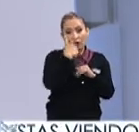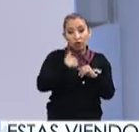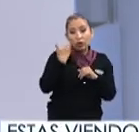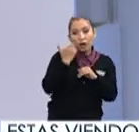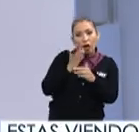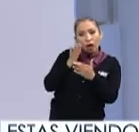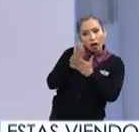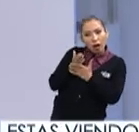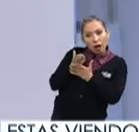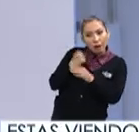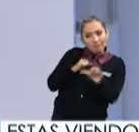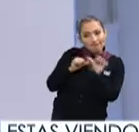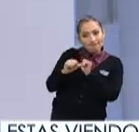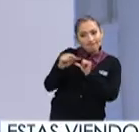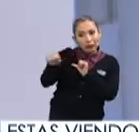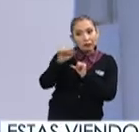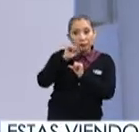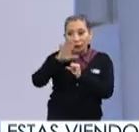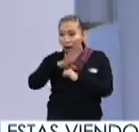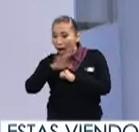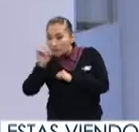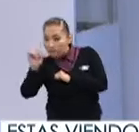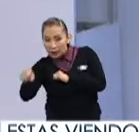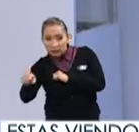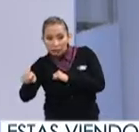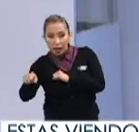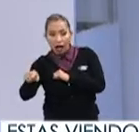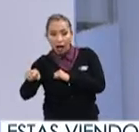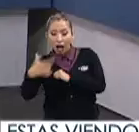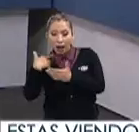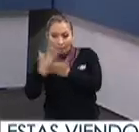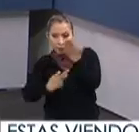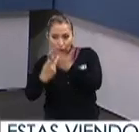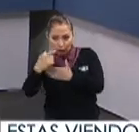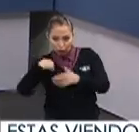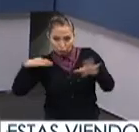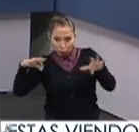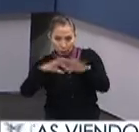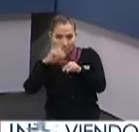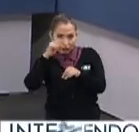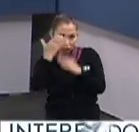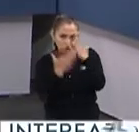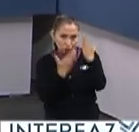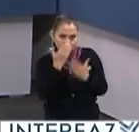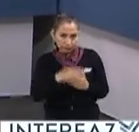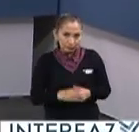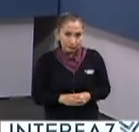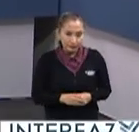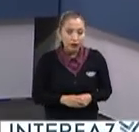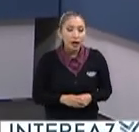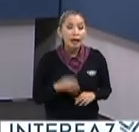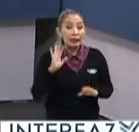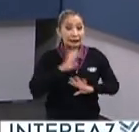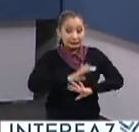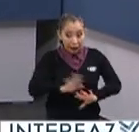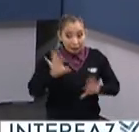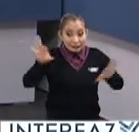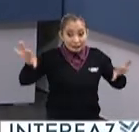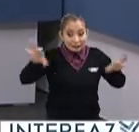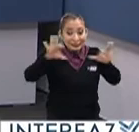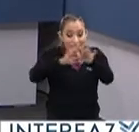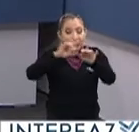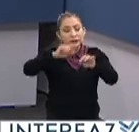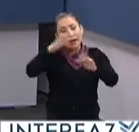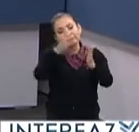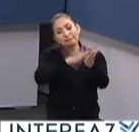quería irme de movilidad también estaba pues el plan en el que yo estoy cursando. A partir de ahí, pues se